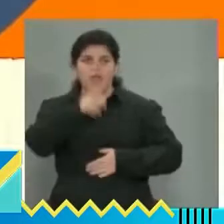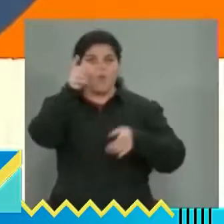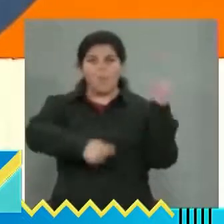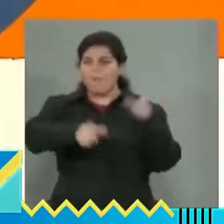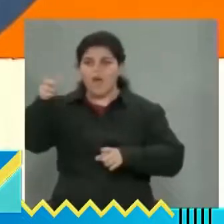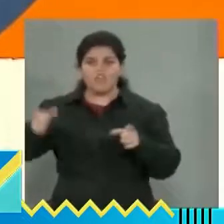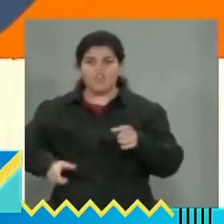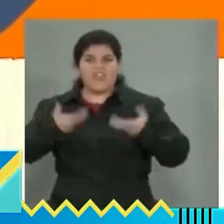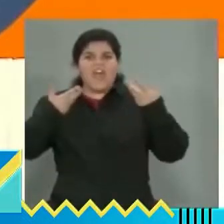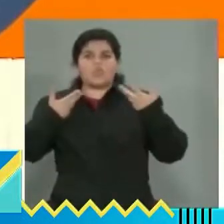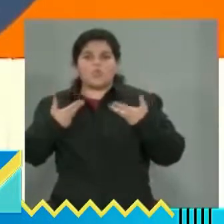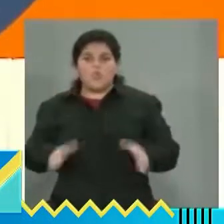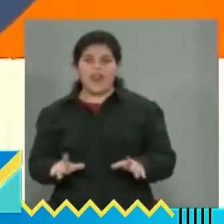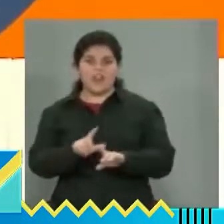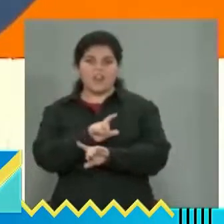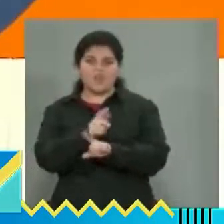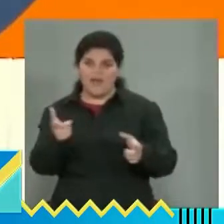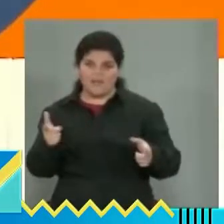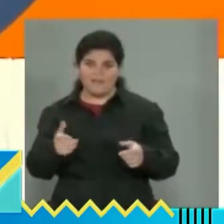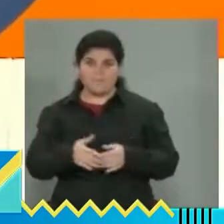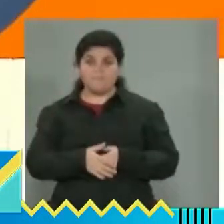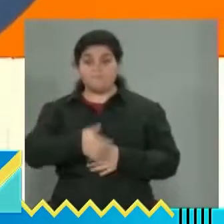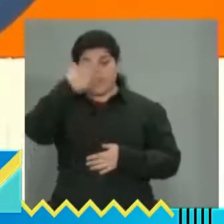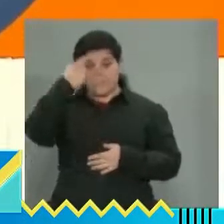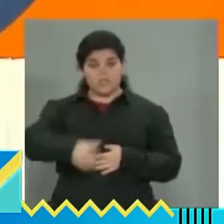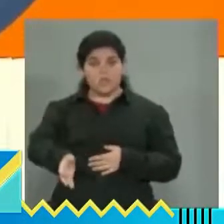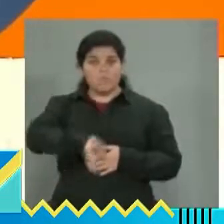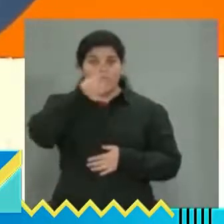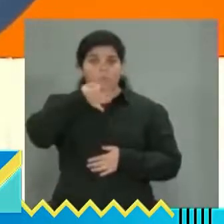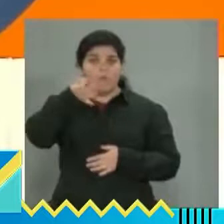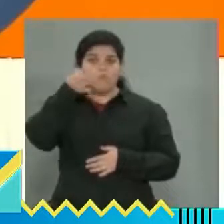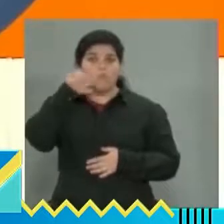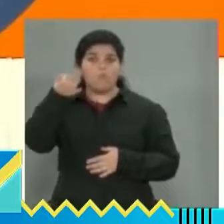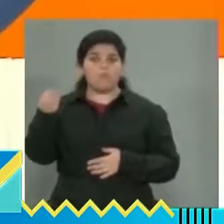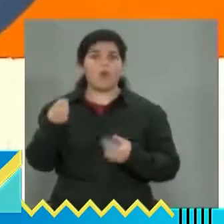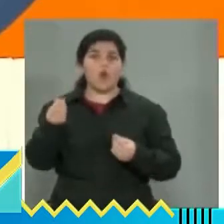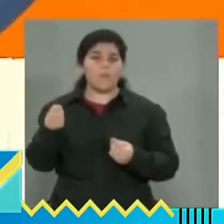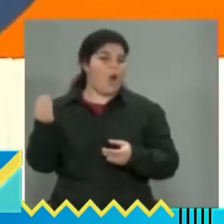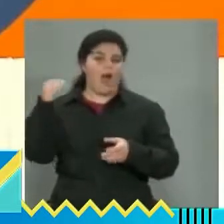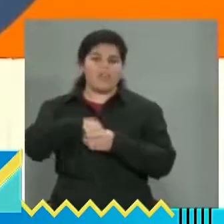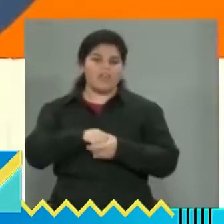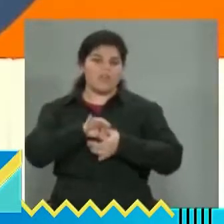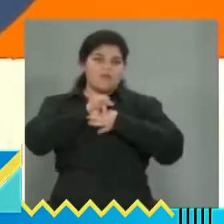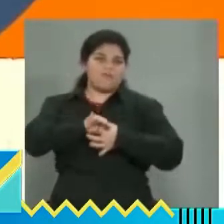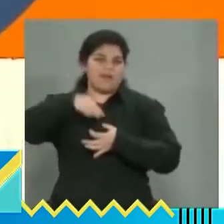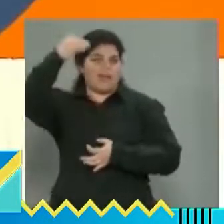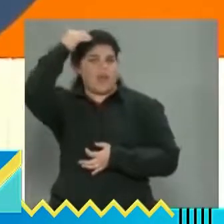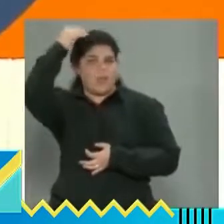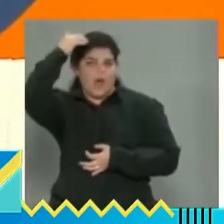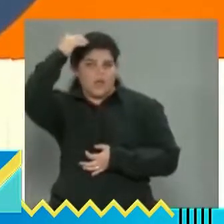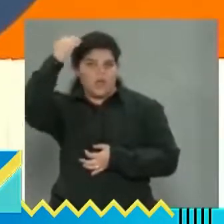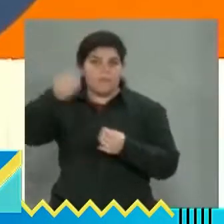natural. Digamos, el sujeto humano hablante nace sumergido en el lenguaje y llora e inmediatamente